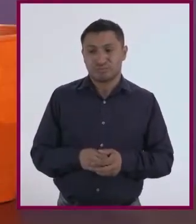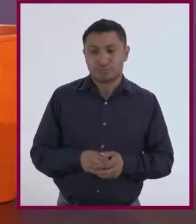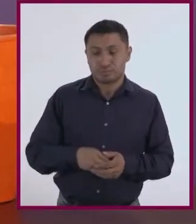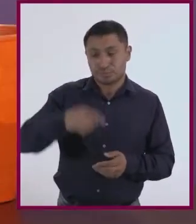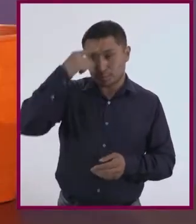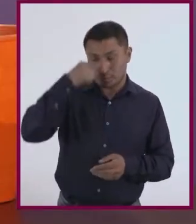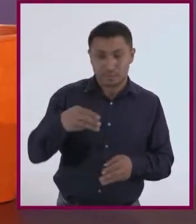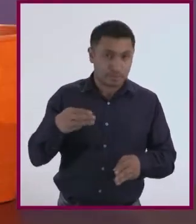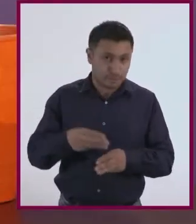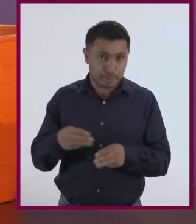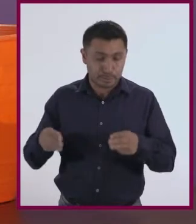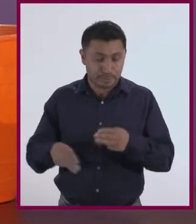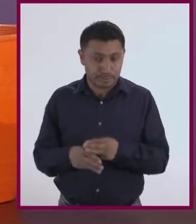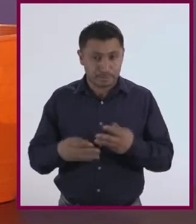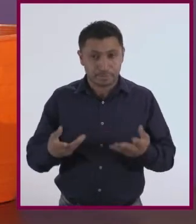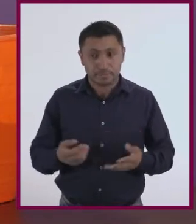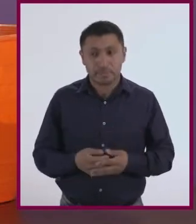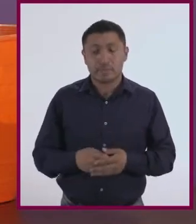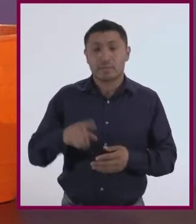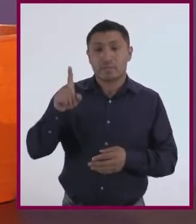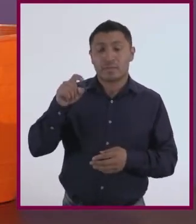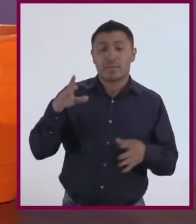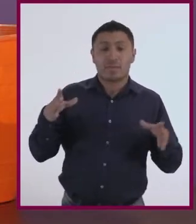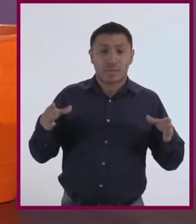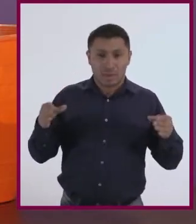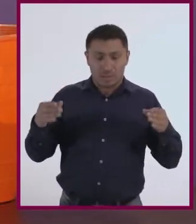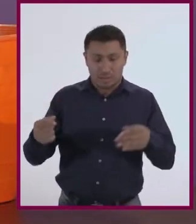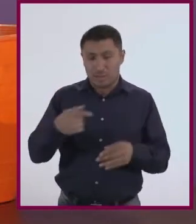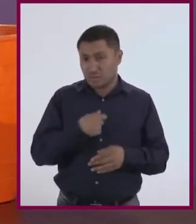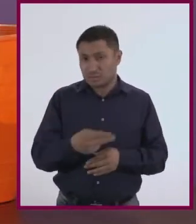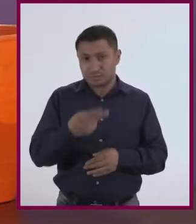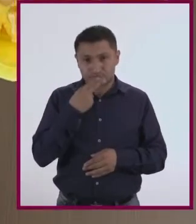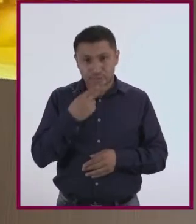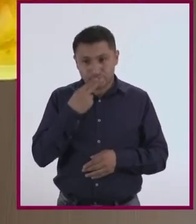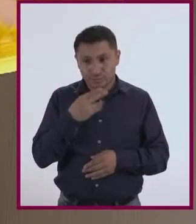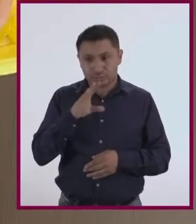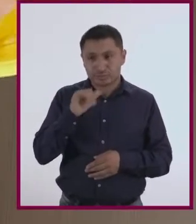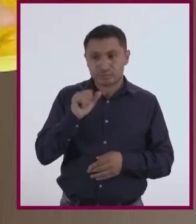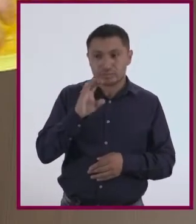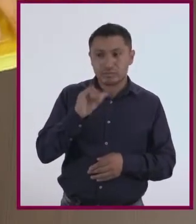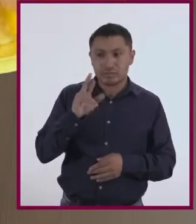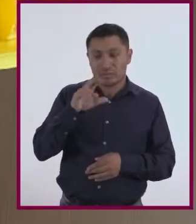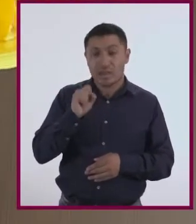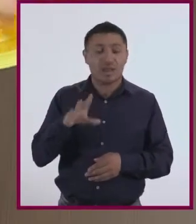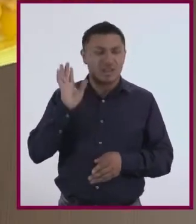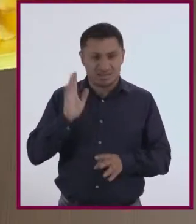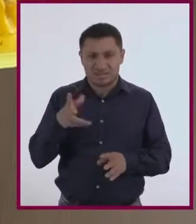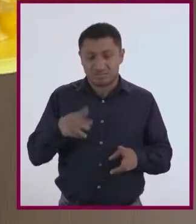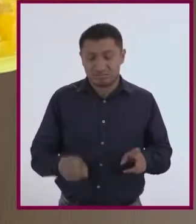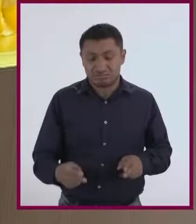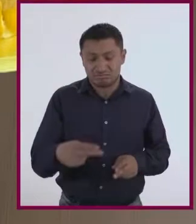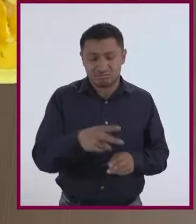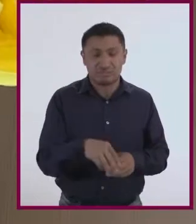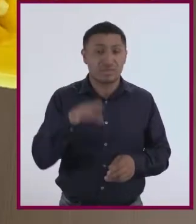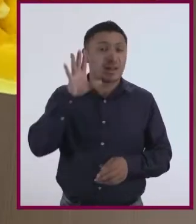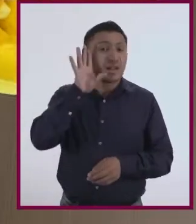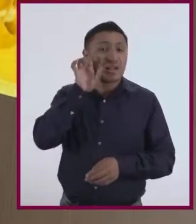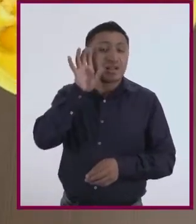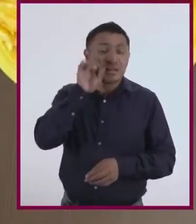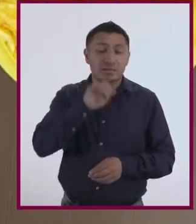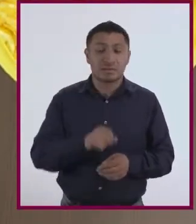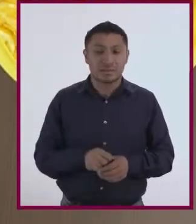Para nuestra materia húmeda, estoy usando cáscaras ya partidas de